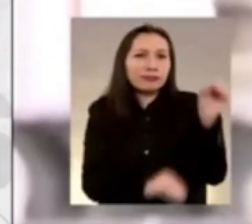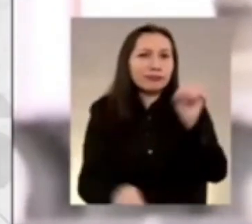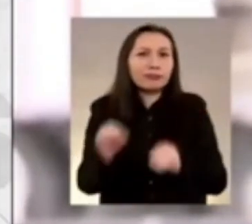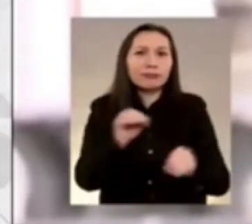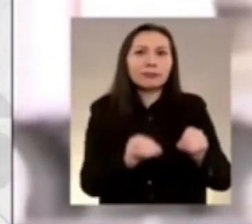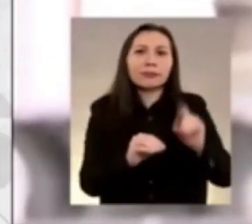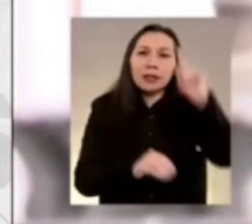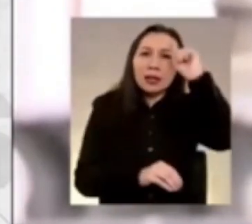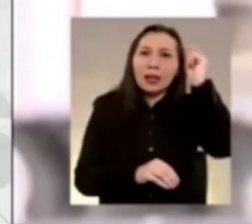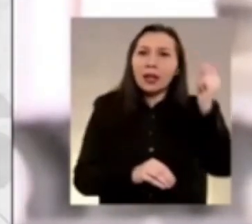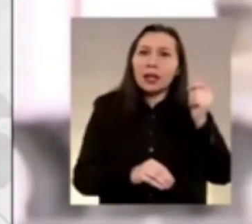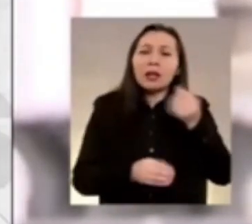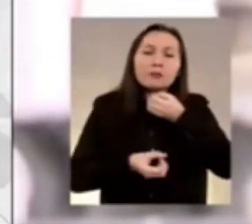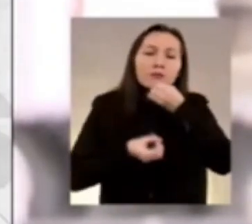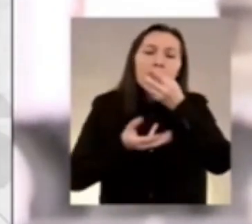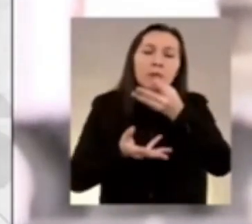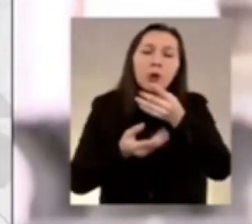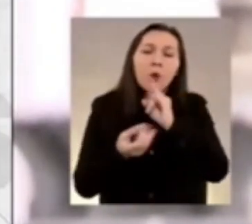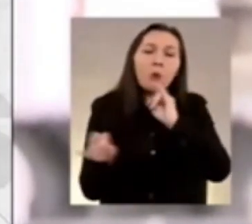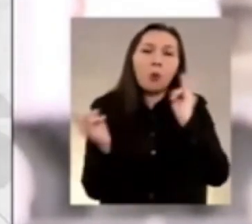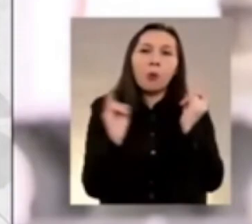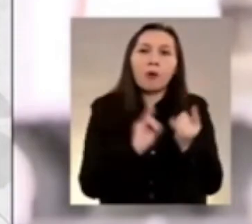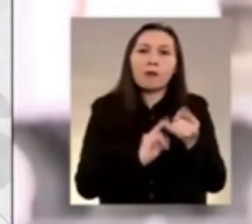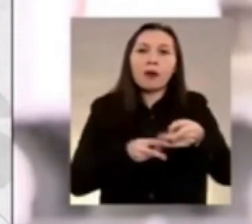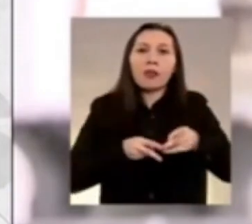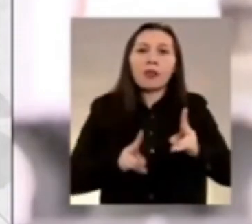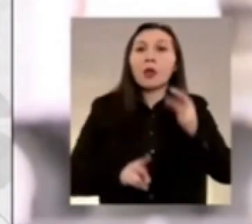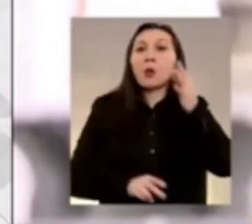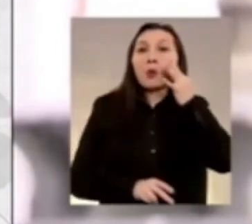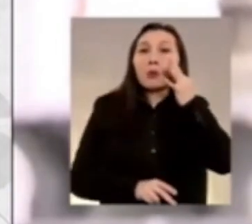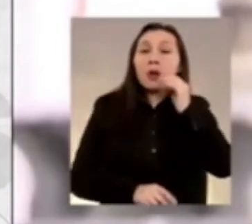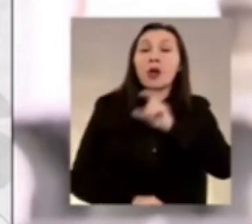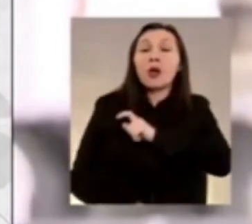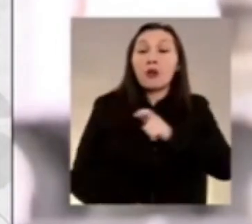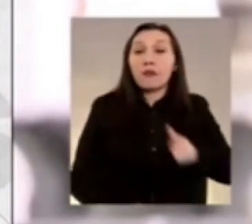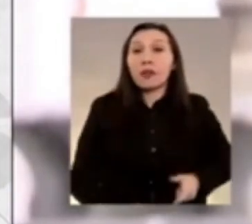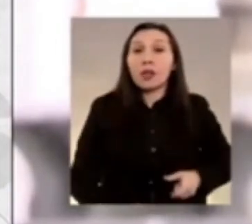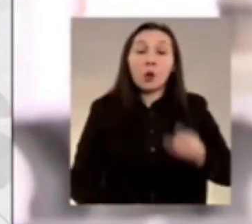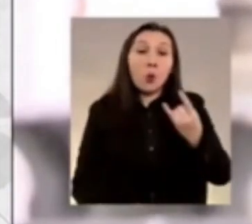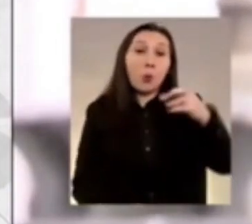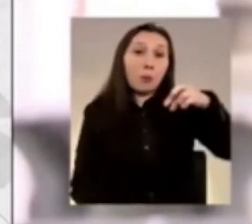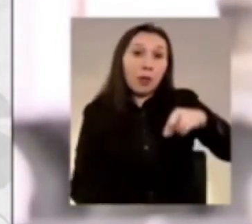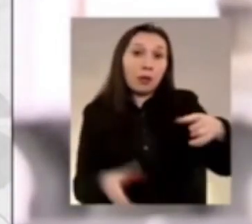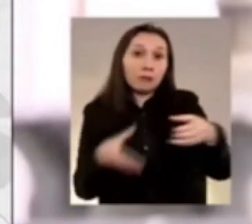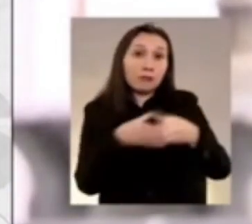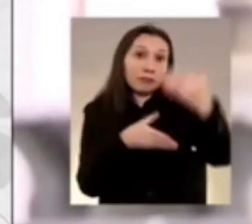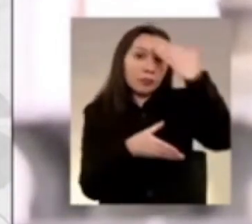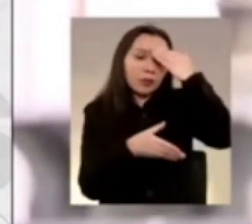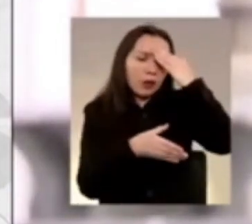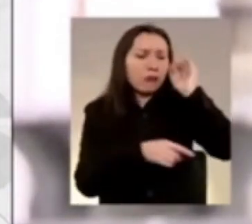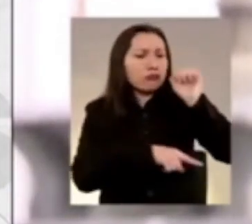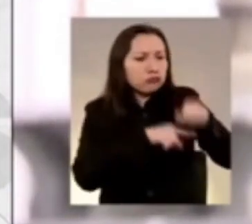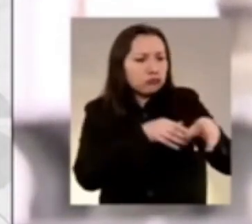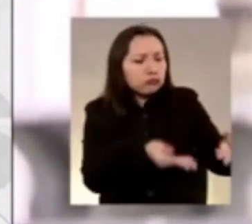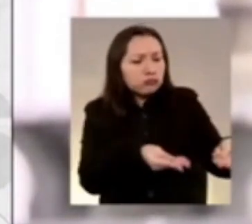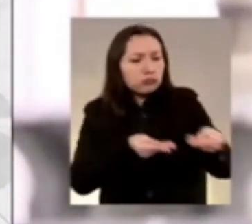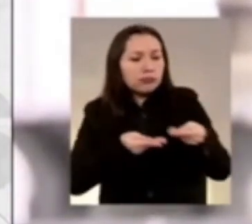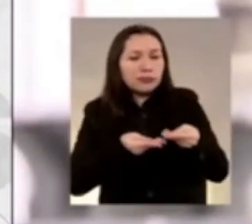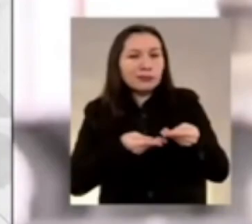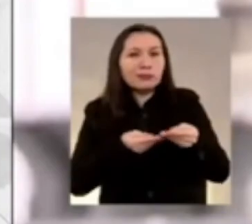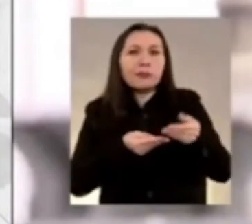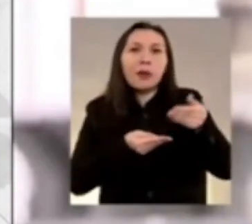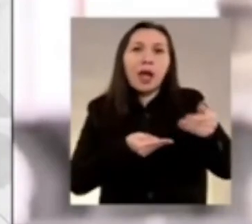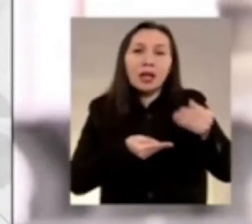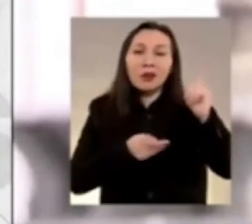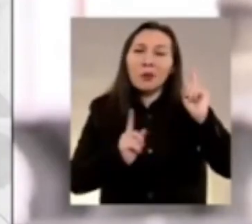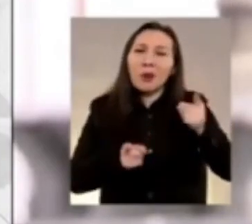implementación de la Declaración Universal de los Derechos Humanos. El gobierno de la Unidad Popular recogió su pensamiento. Más allá de